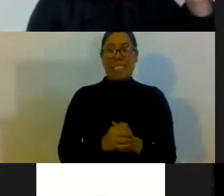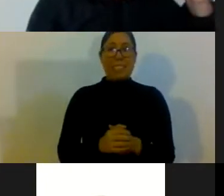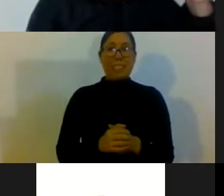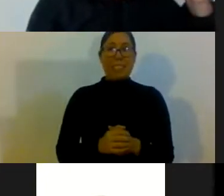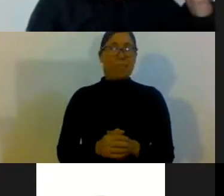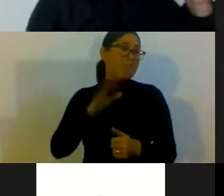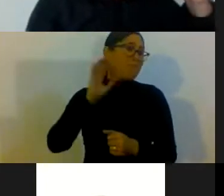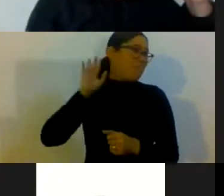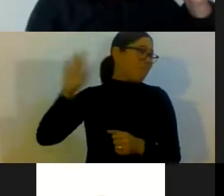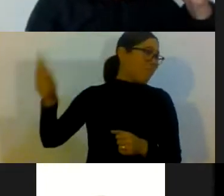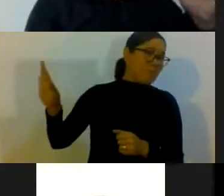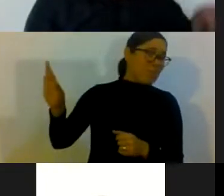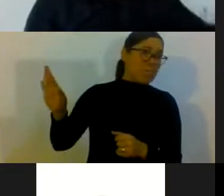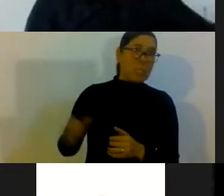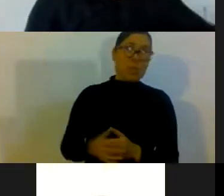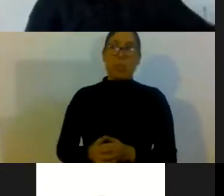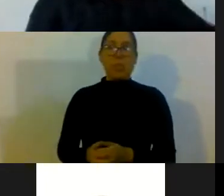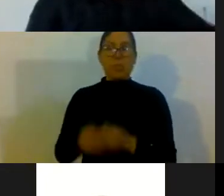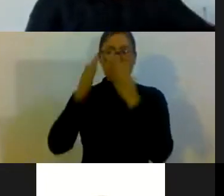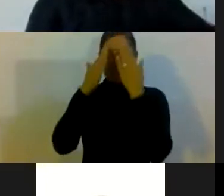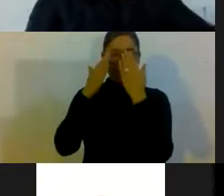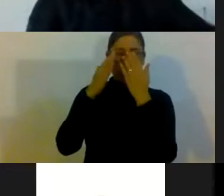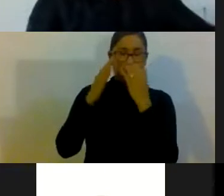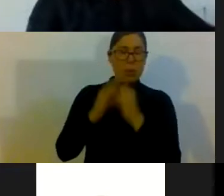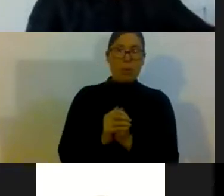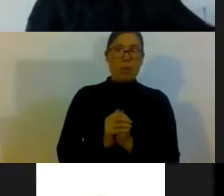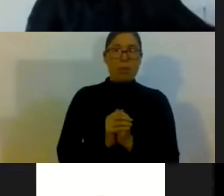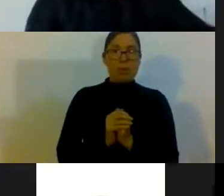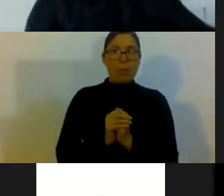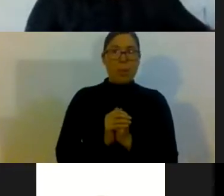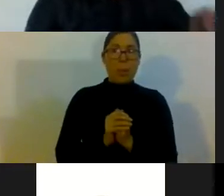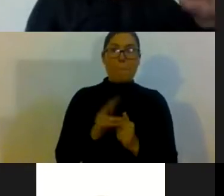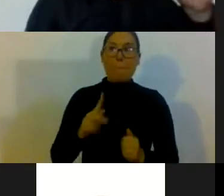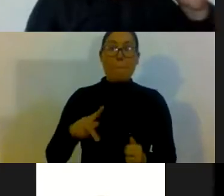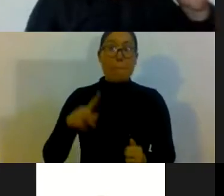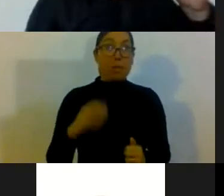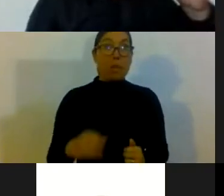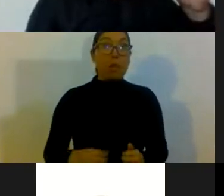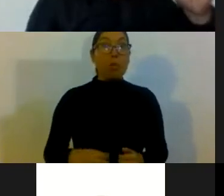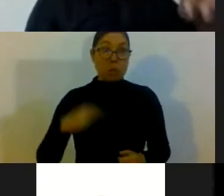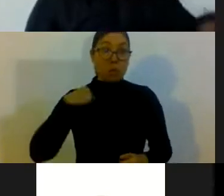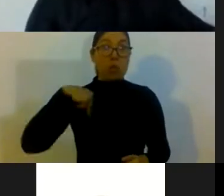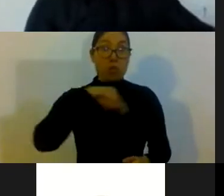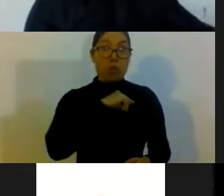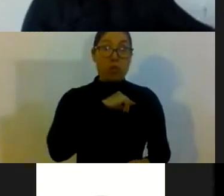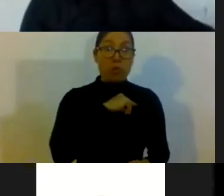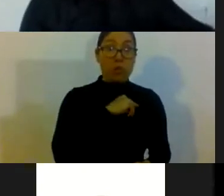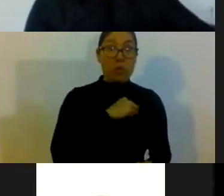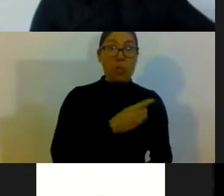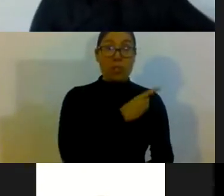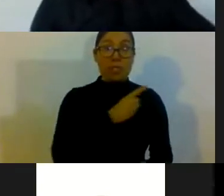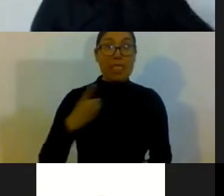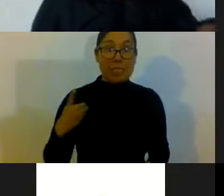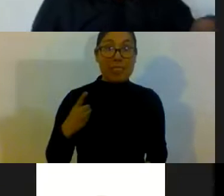veo. Estamos obligados, no tanto como docentes, no puedo decir como docentes, sino como personas, como adultos,